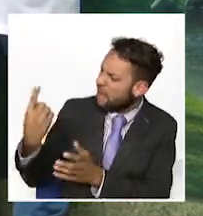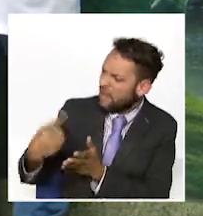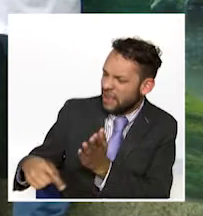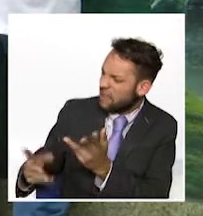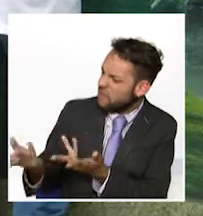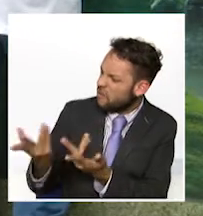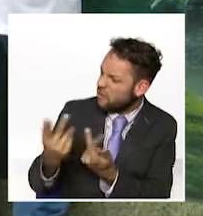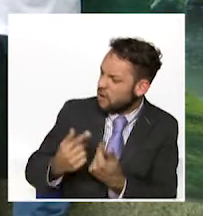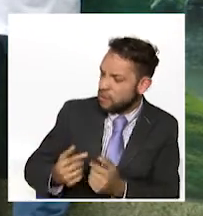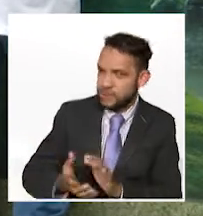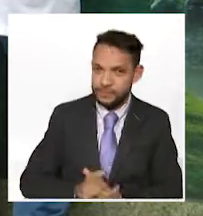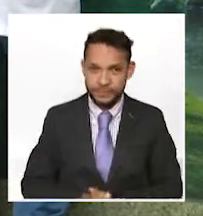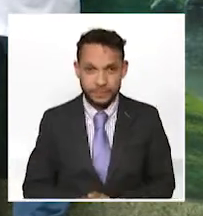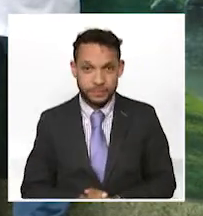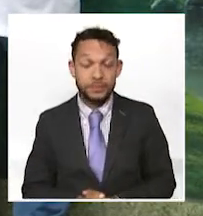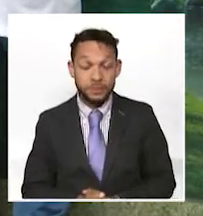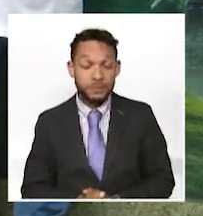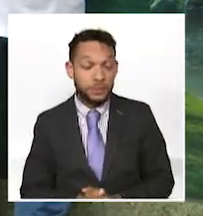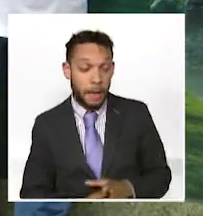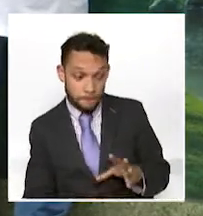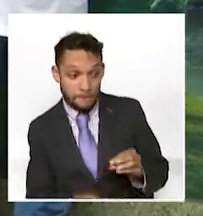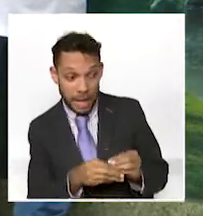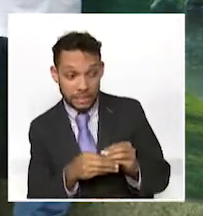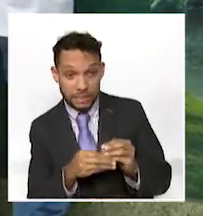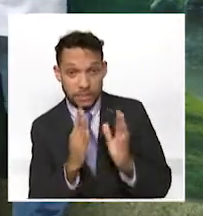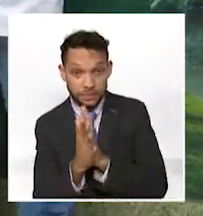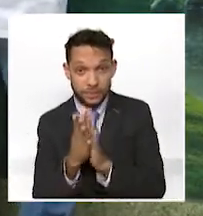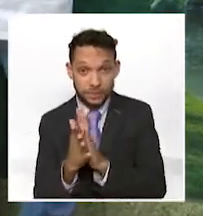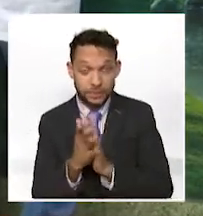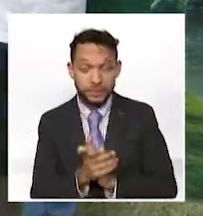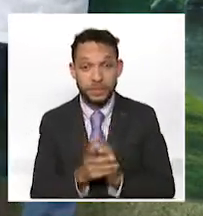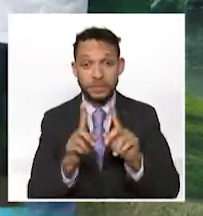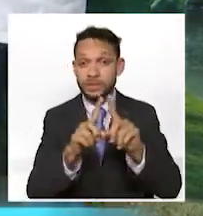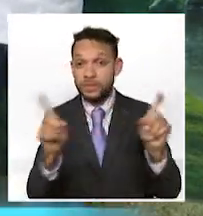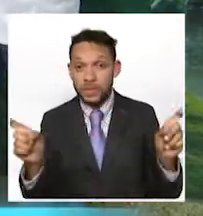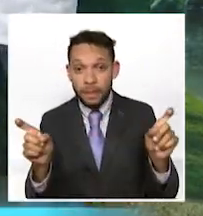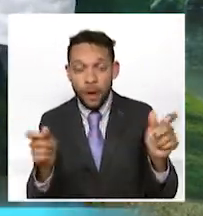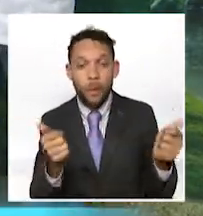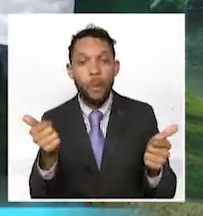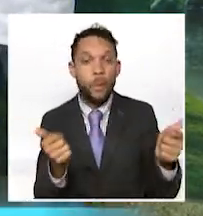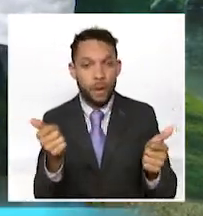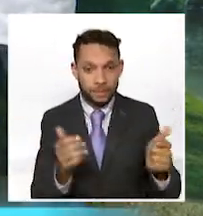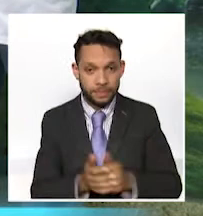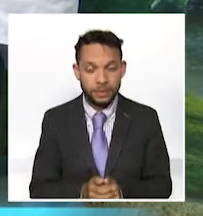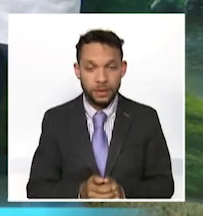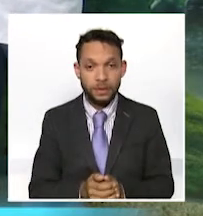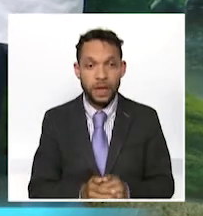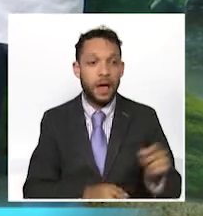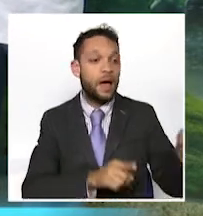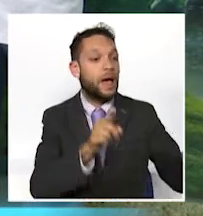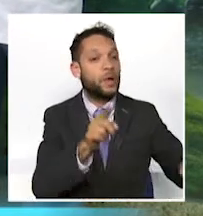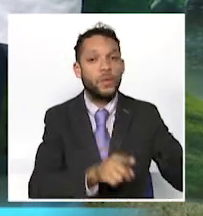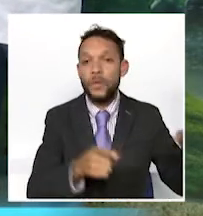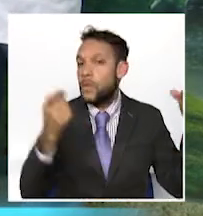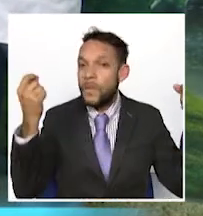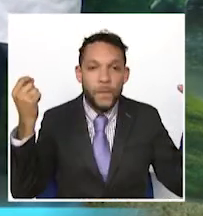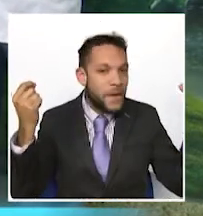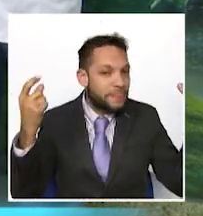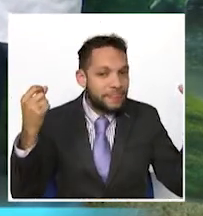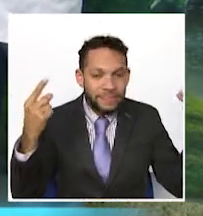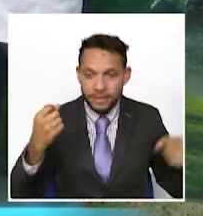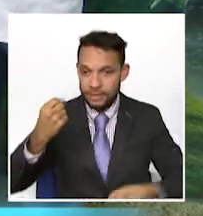laboral. Con respecto a eso, es que y el tema ahí es que no confundamos la cuestión